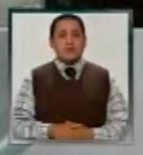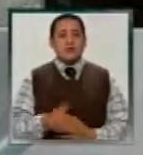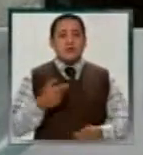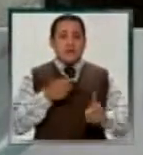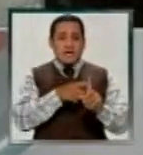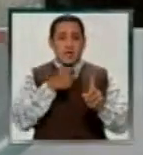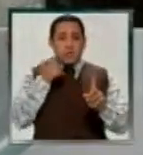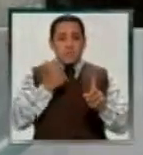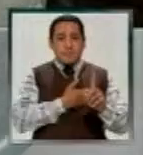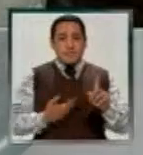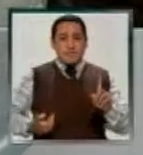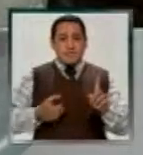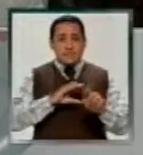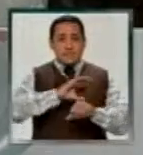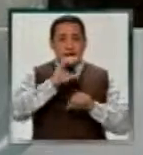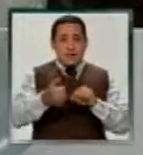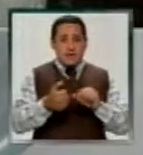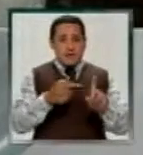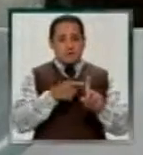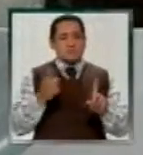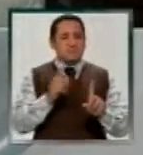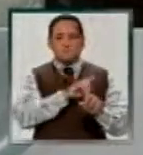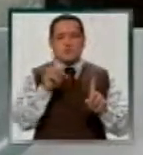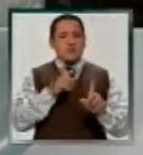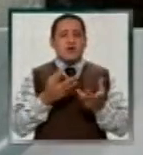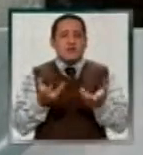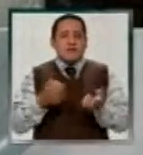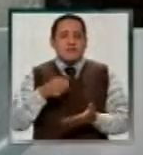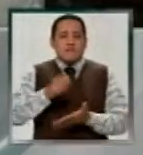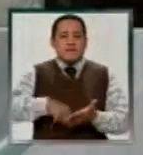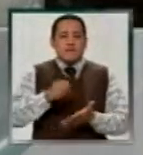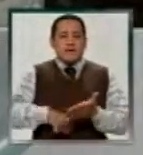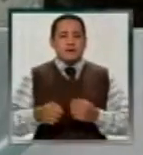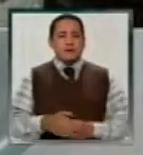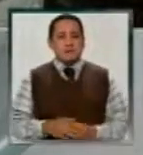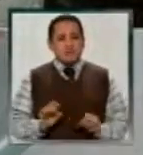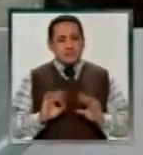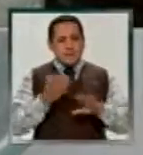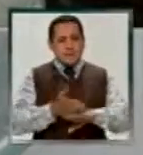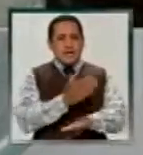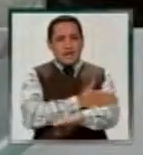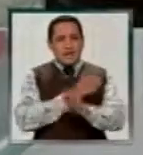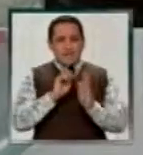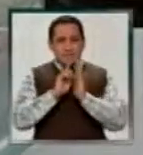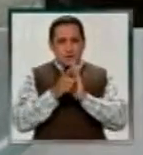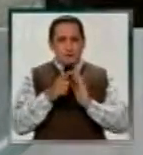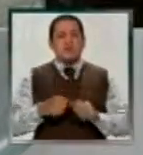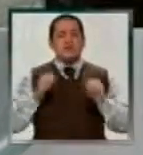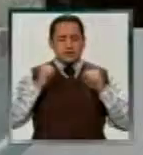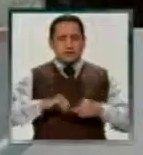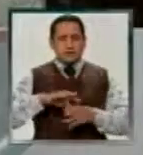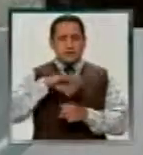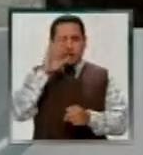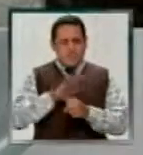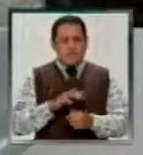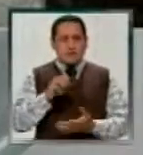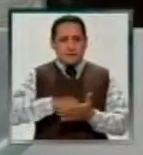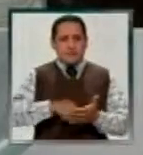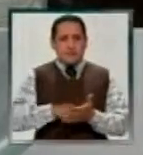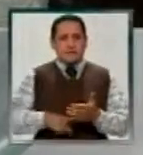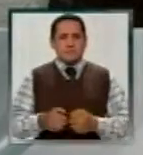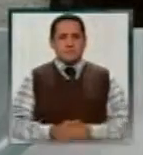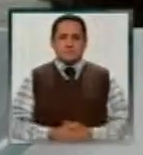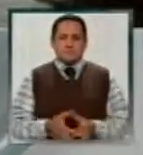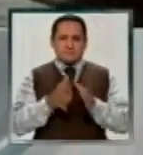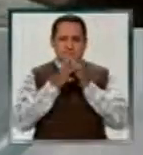presidente regional señor Gregorio Santos no ha querido firmar esta acta Pese a que minutos antes él se había comprometido a hacerla